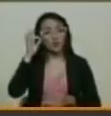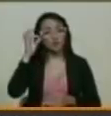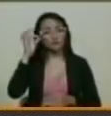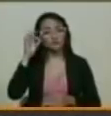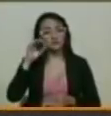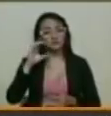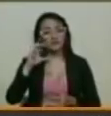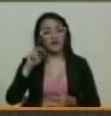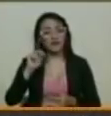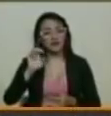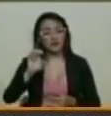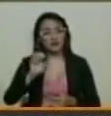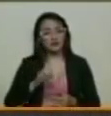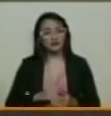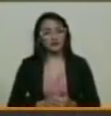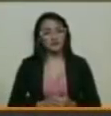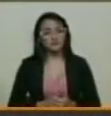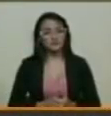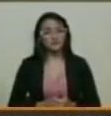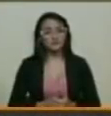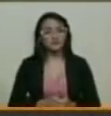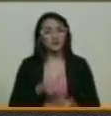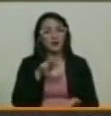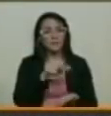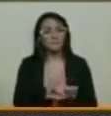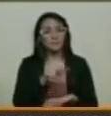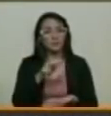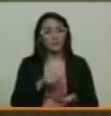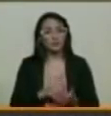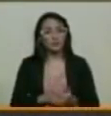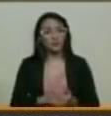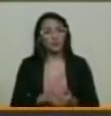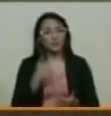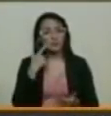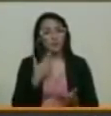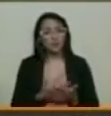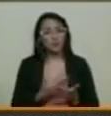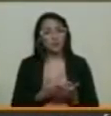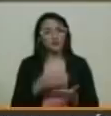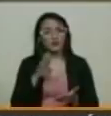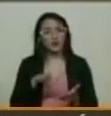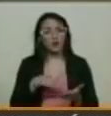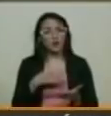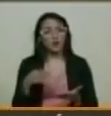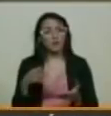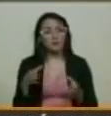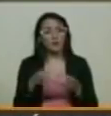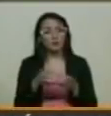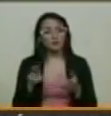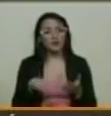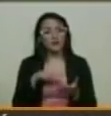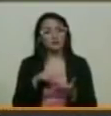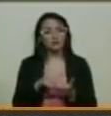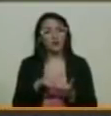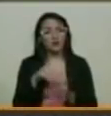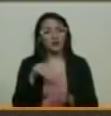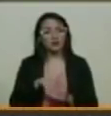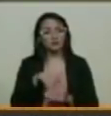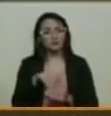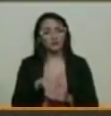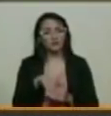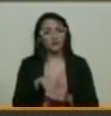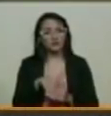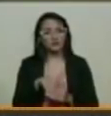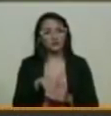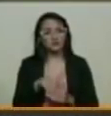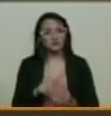Nacional Electoral aprobó la propuesta de cronogramas de la Junta Nacional Electoral. Así